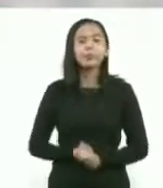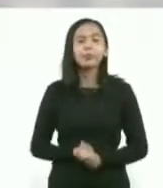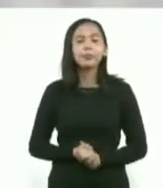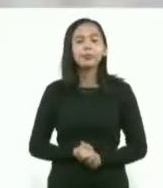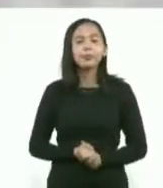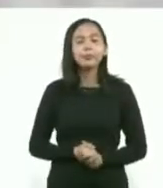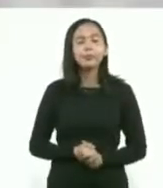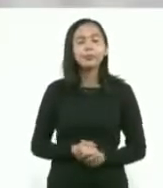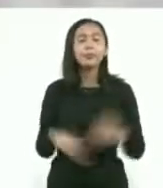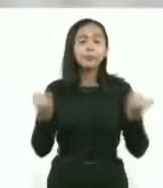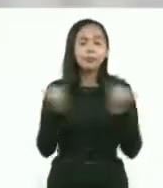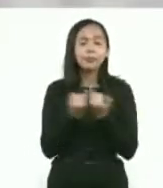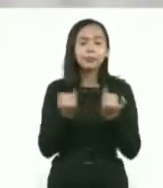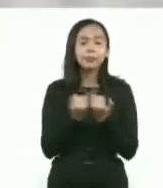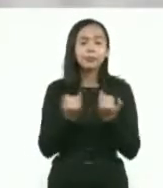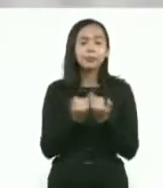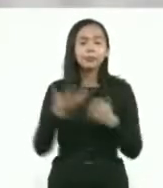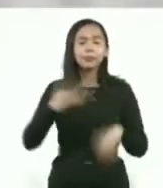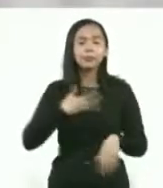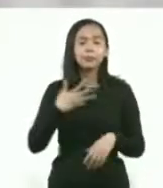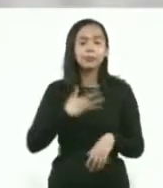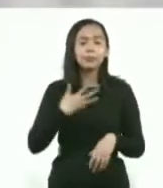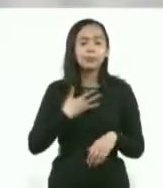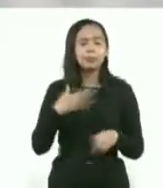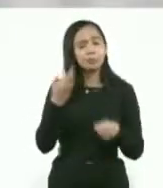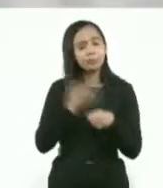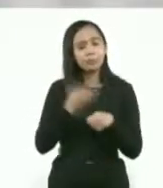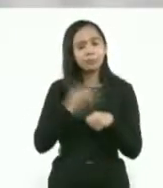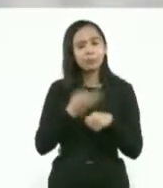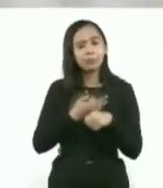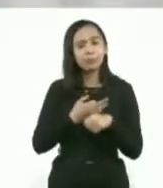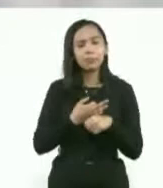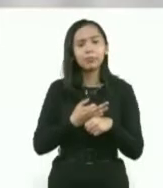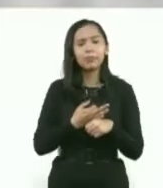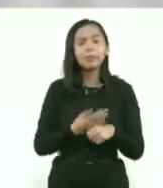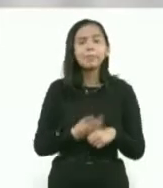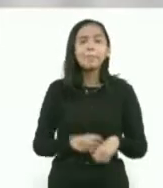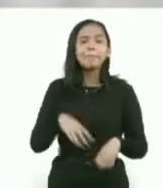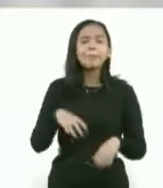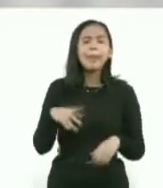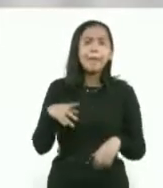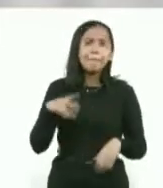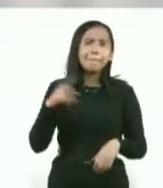gasolina. Tenemos nosotros ahorita, el día de hoy, el